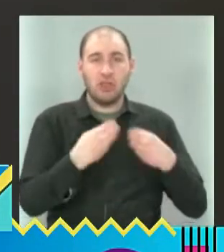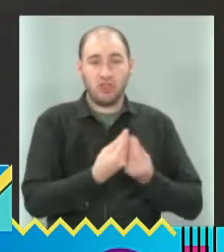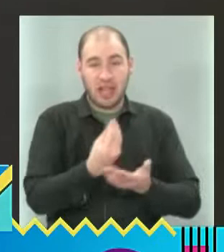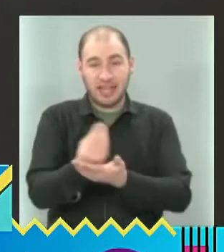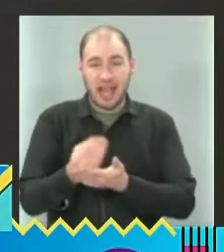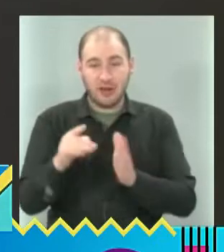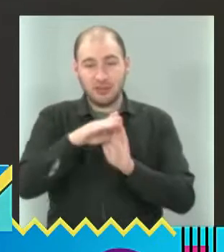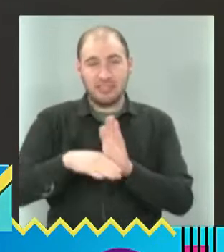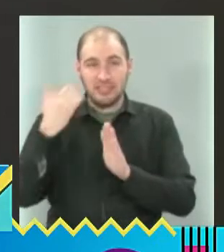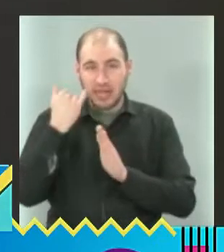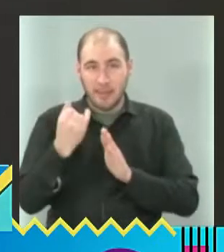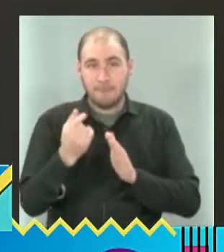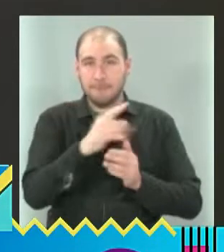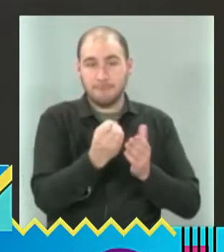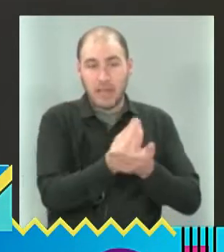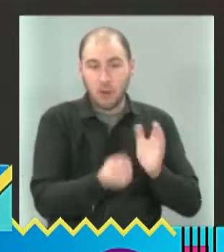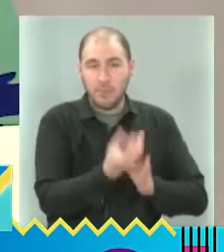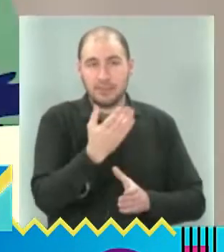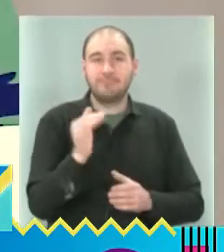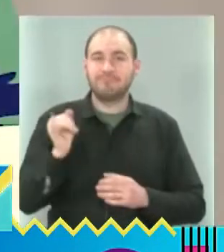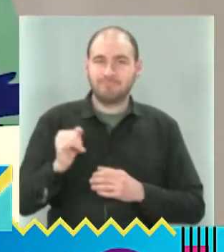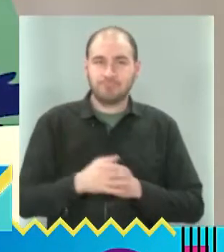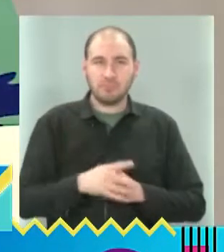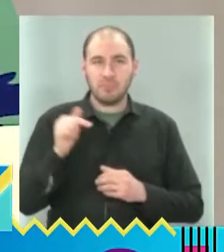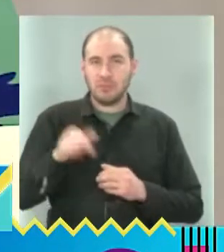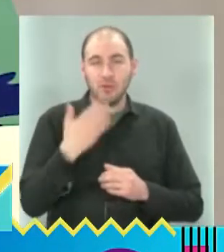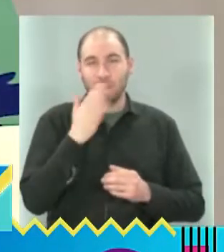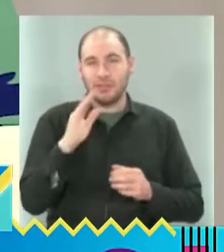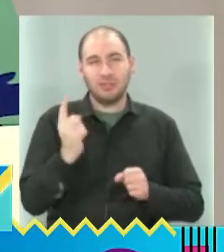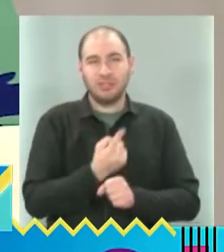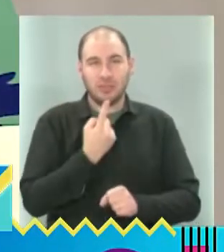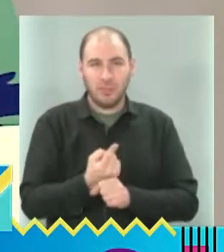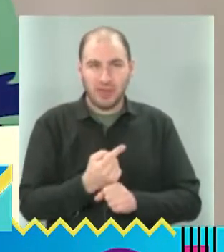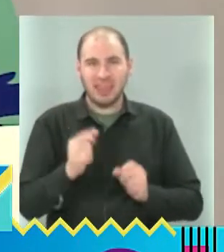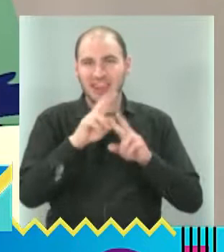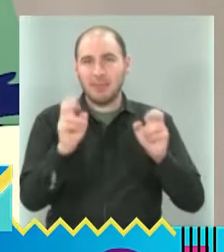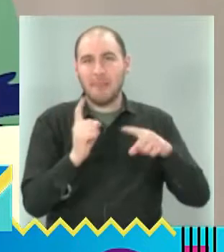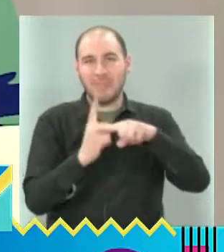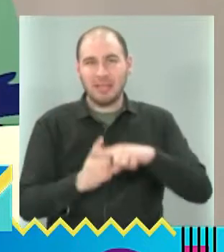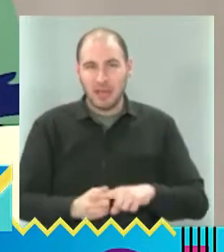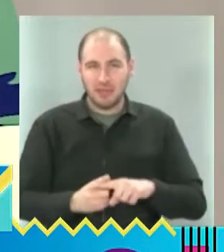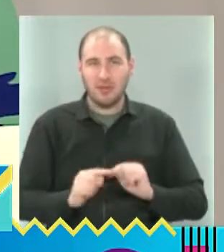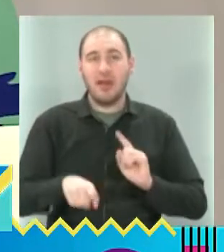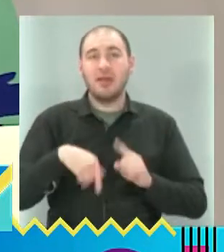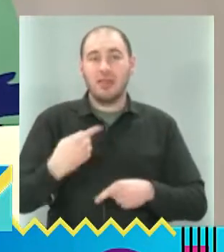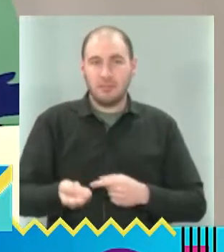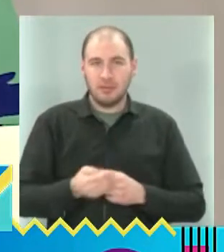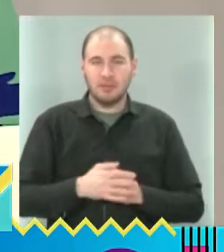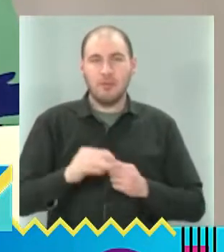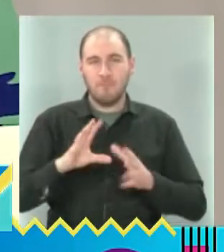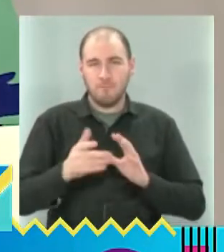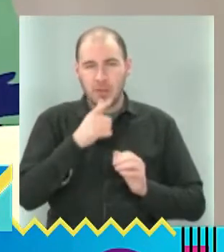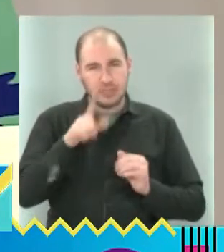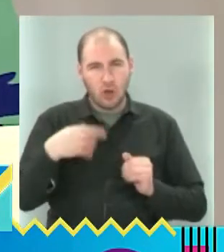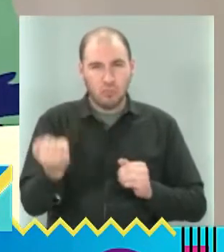ya establecida, habría que generar más. Claro, y eso es lo que hace que no se pueda cumplir desde el punto de vista matemático de la ley. Bien. Después hay otras aristas que me parece que